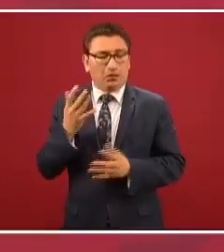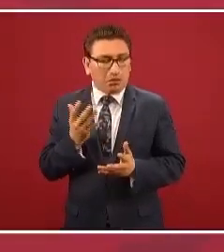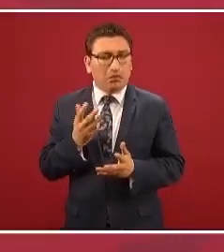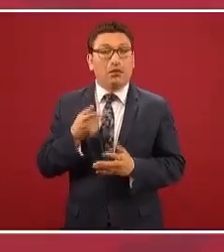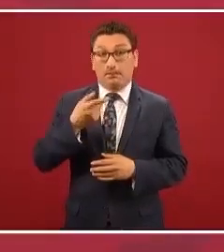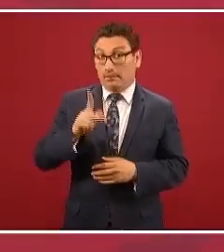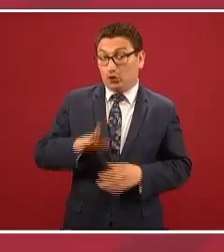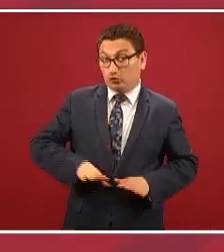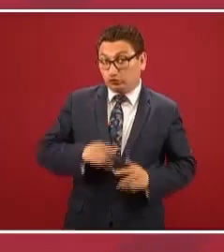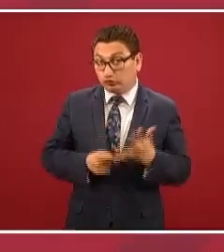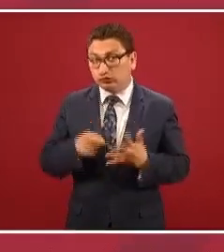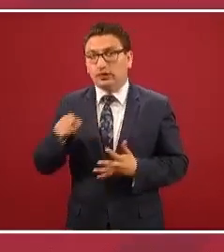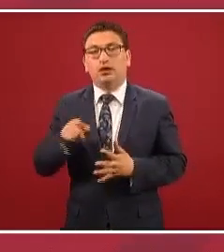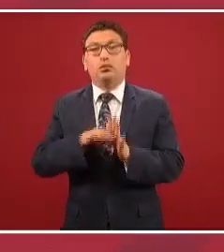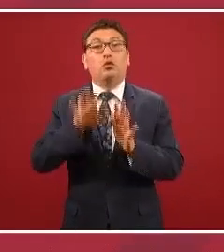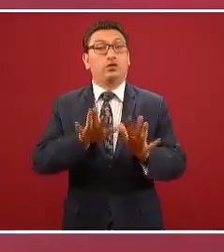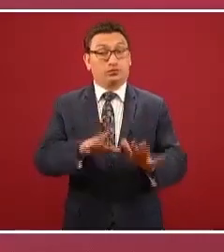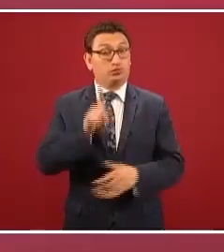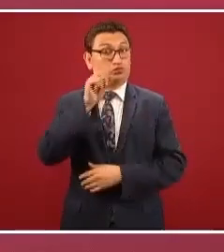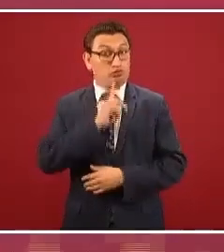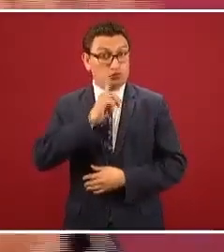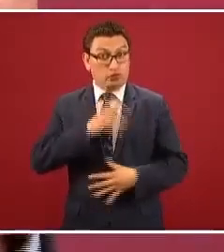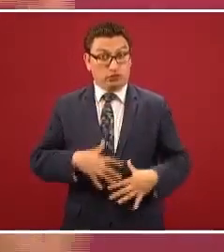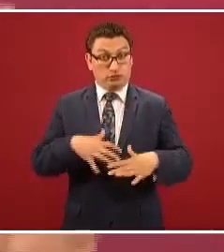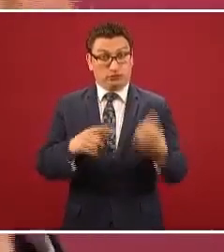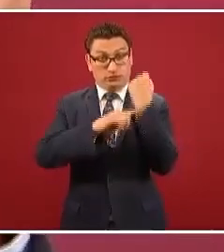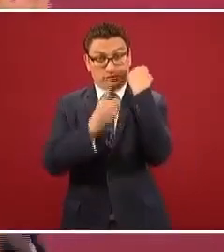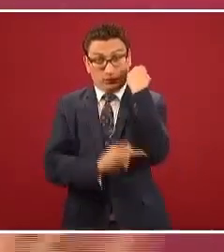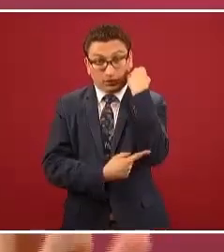condiciones, por cierto, mujeres embarazadas,